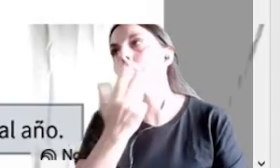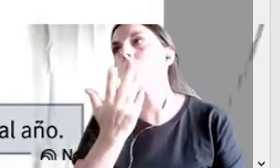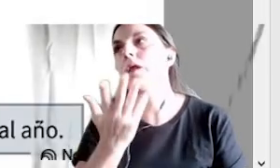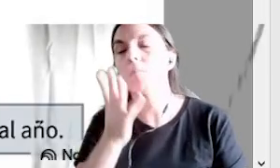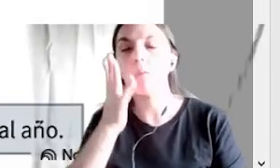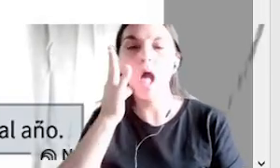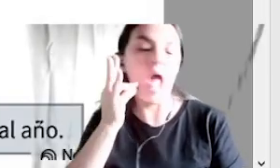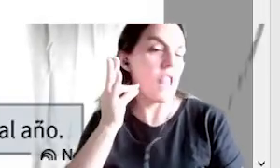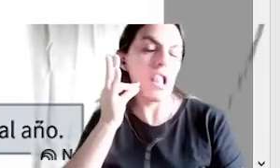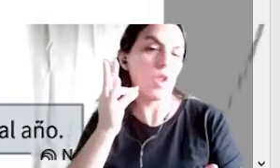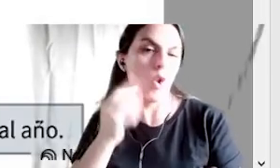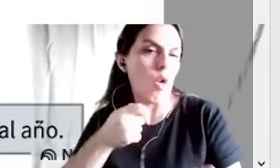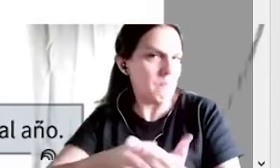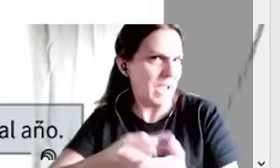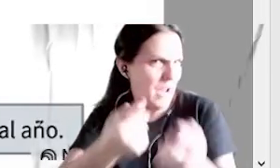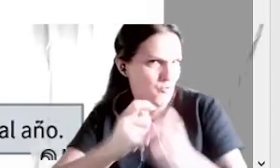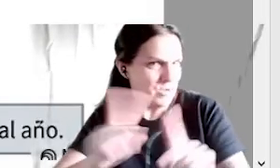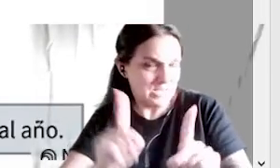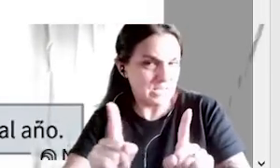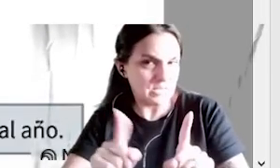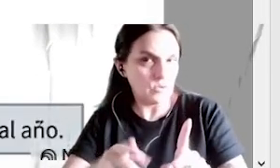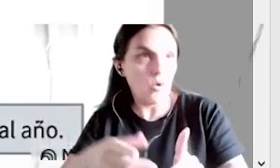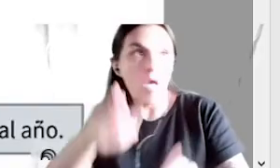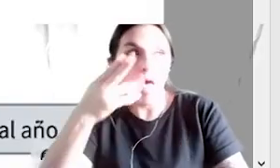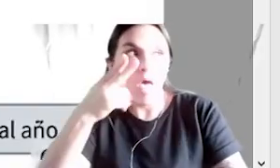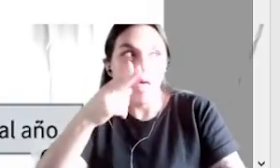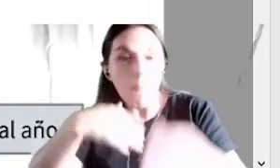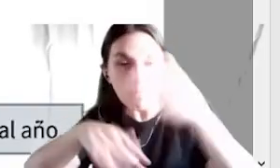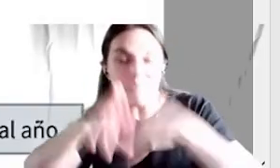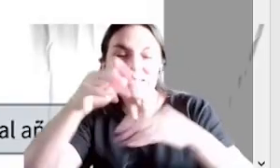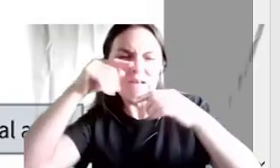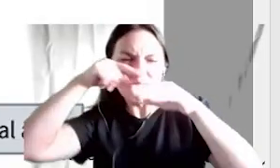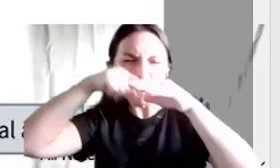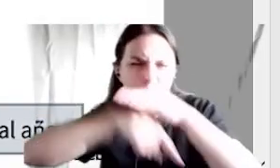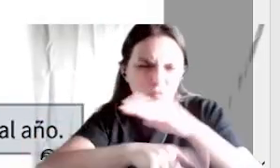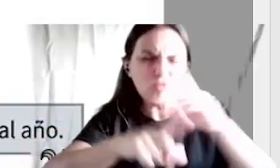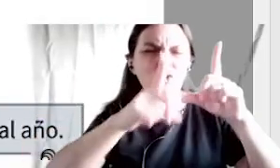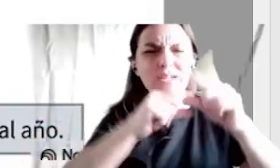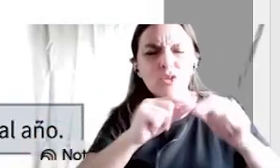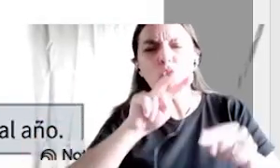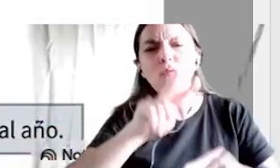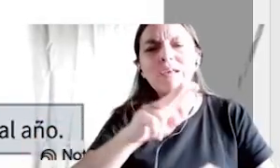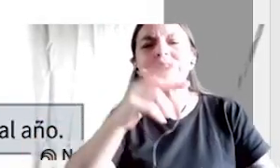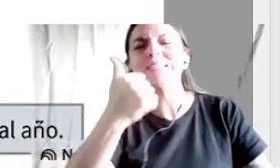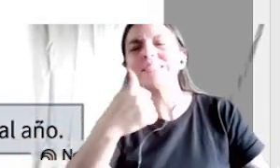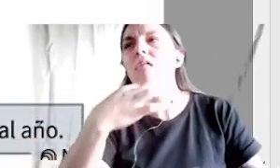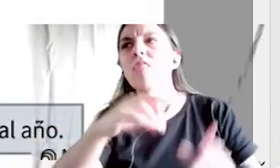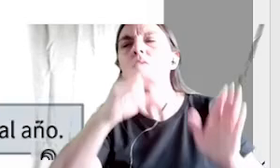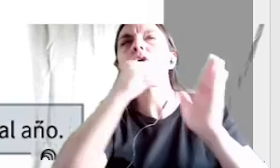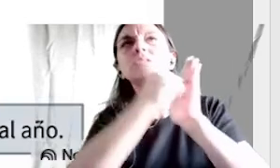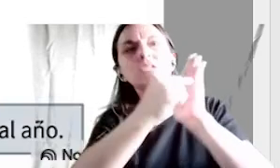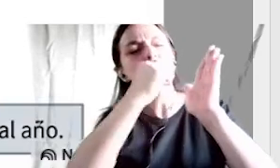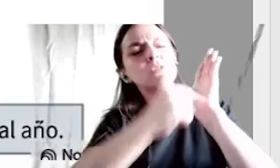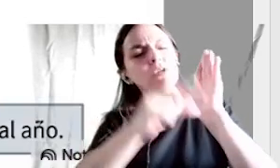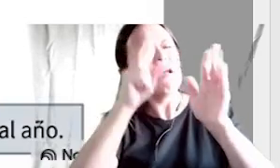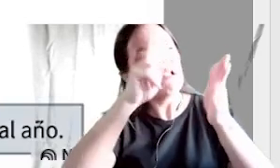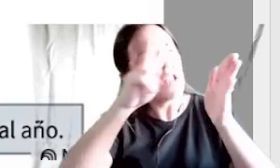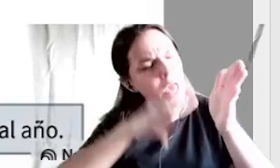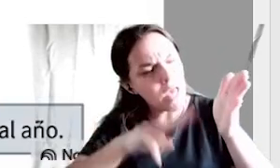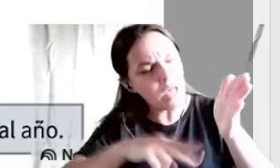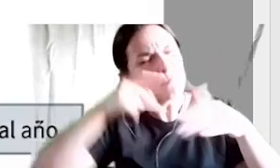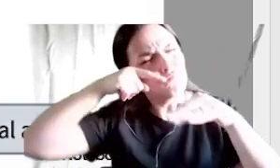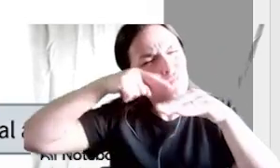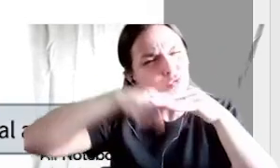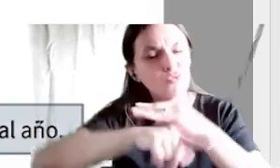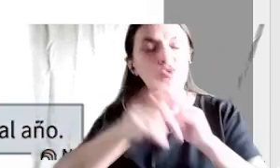está exento, después lo tendré que buscar en el artículo 26, me leeré todos los incisos que corresponden, y si cumple las condiciones